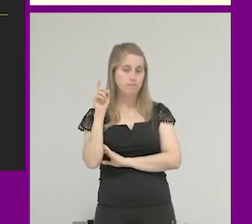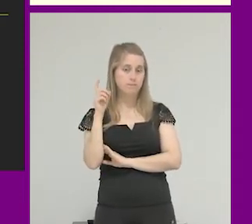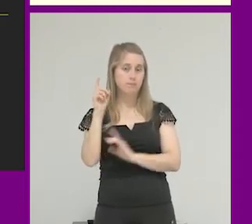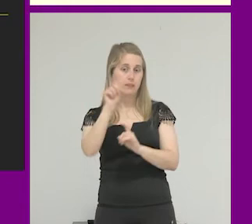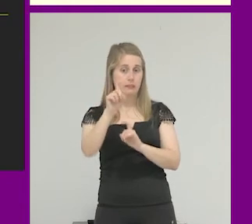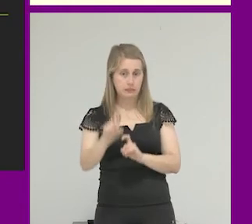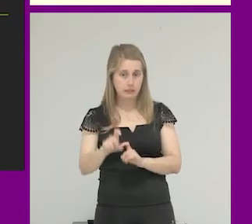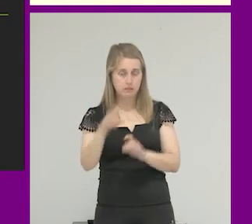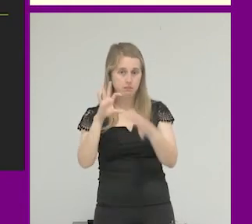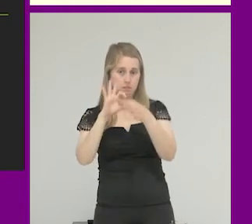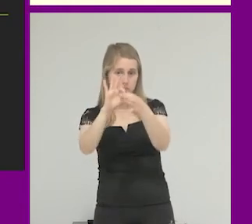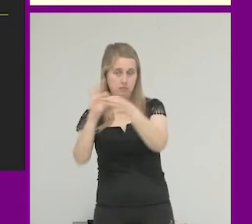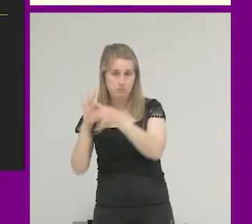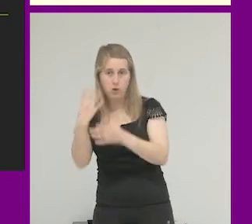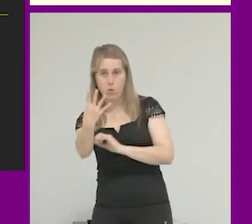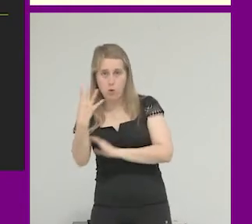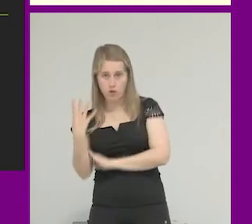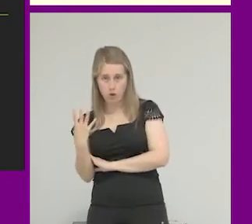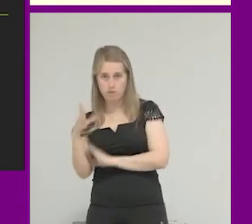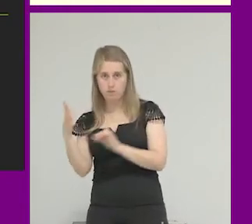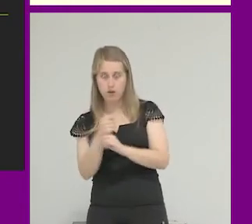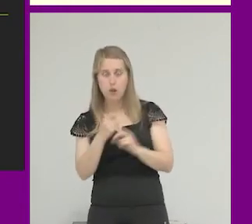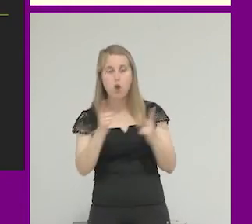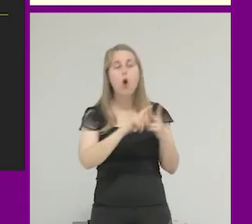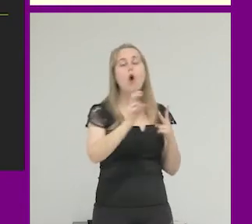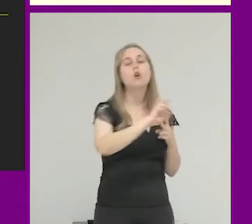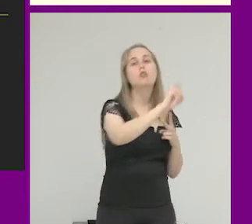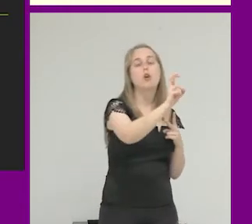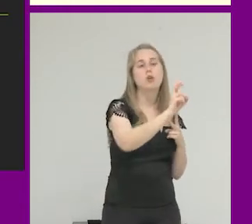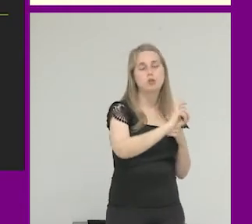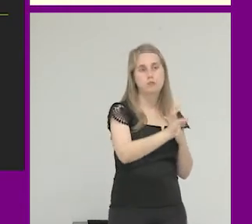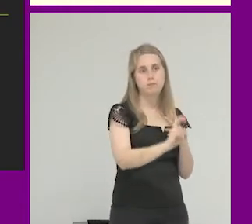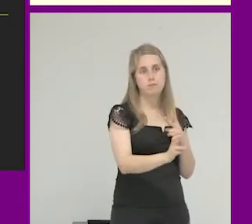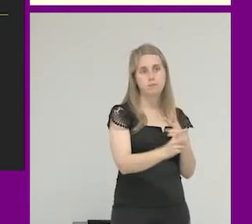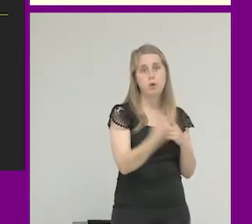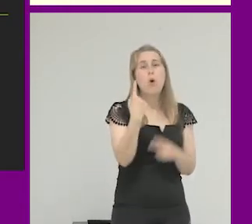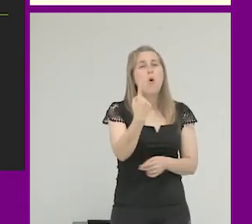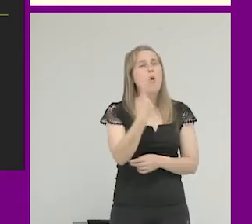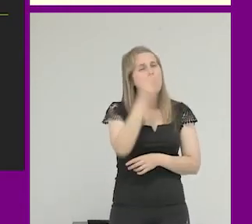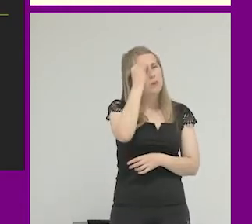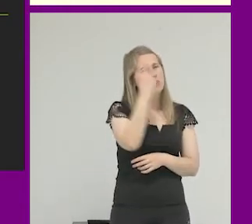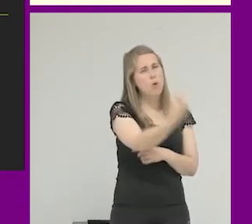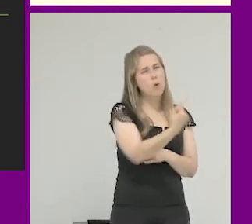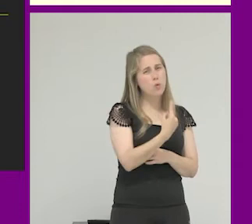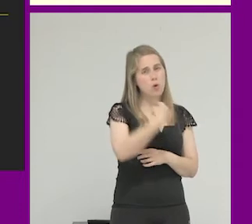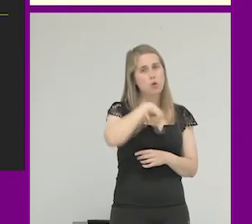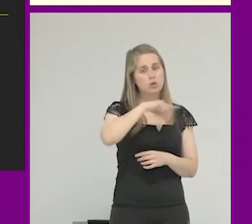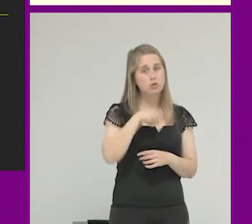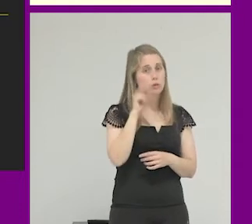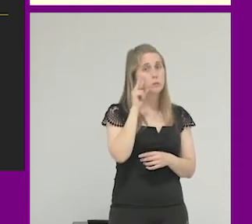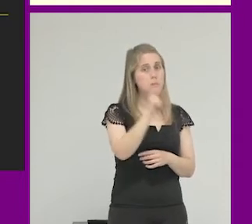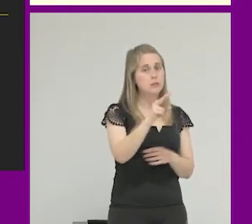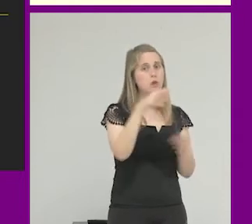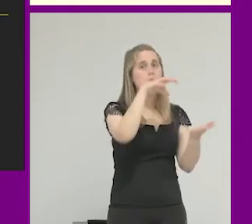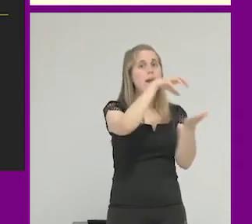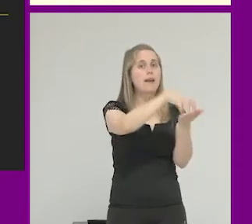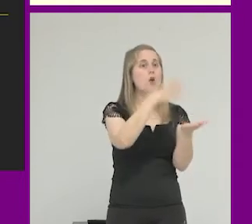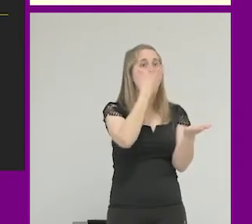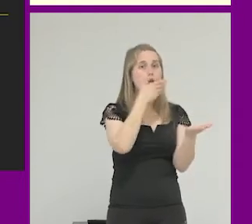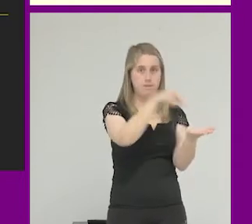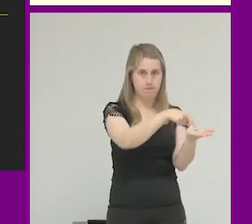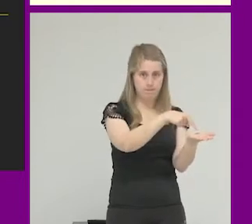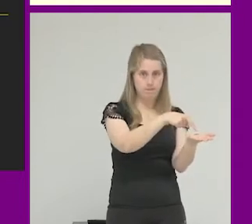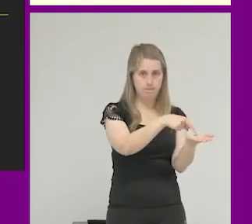oien artean aurkitutakoak, eta beste batzu, bueno, bat, uste du, da gu ikusitakoa zentroetan. Eta